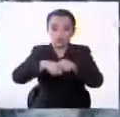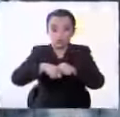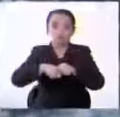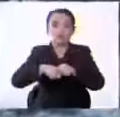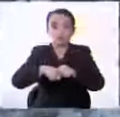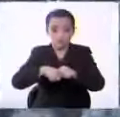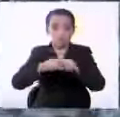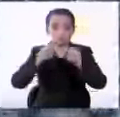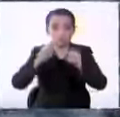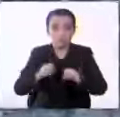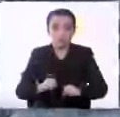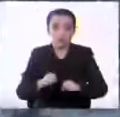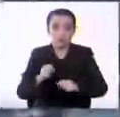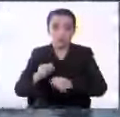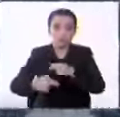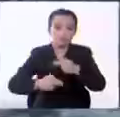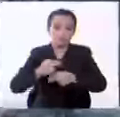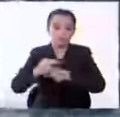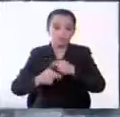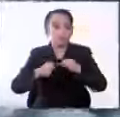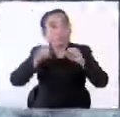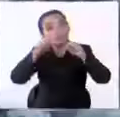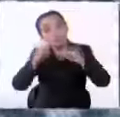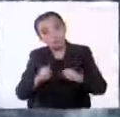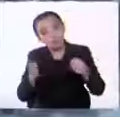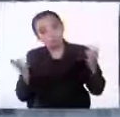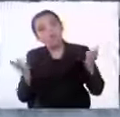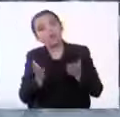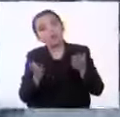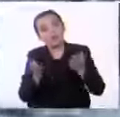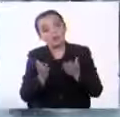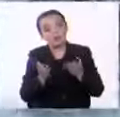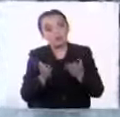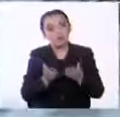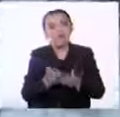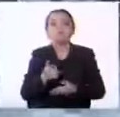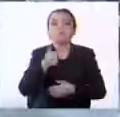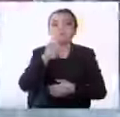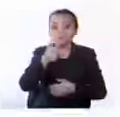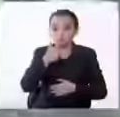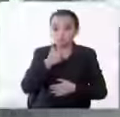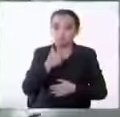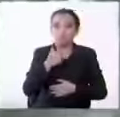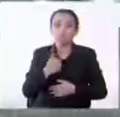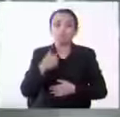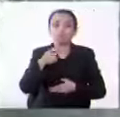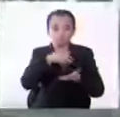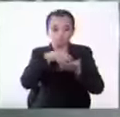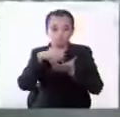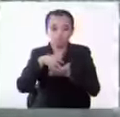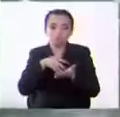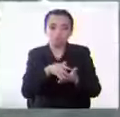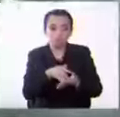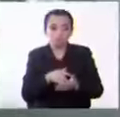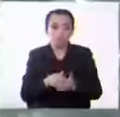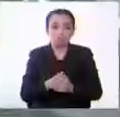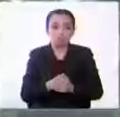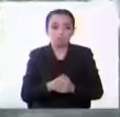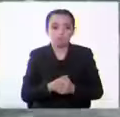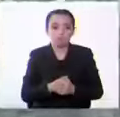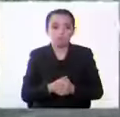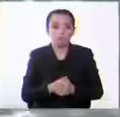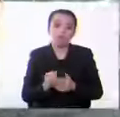nociva, es probable que puedan introducirse con éxito en la población. Algunas mutaciones, de